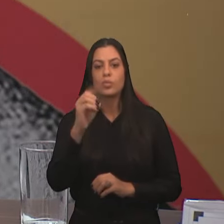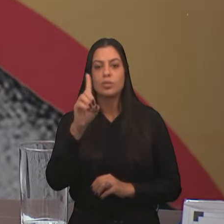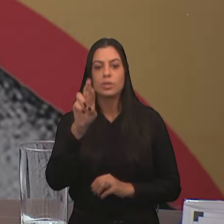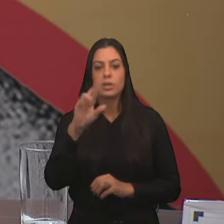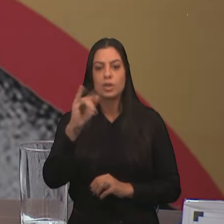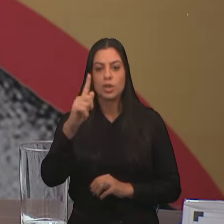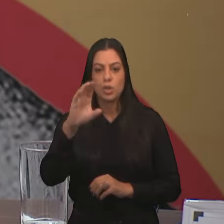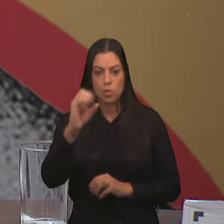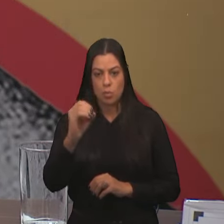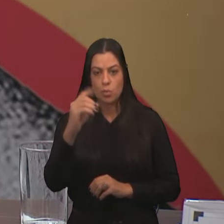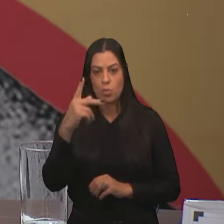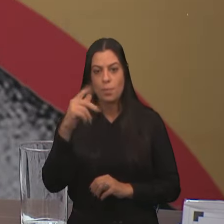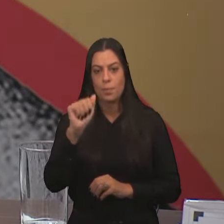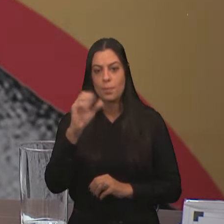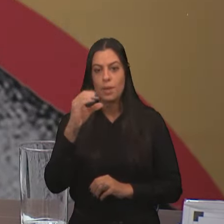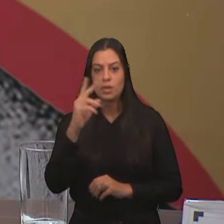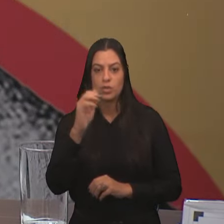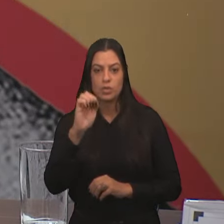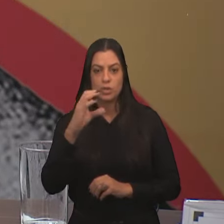Pacheco